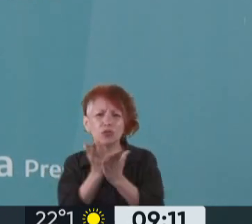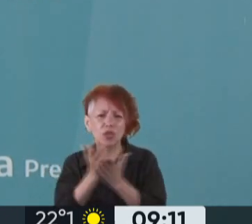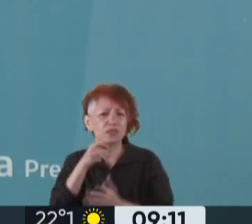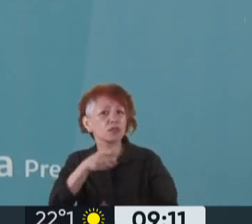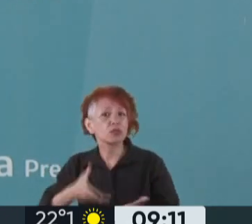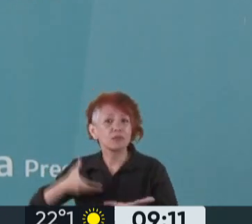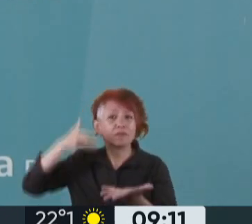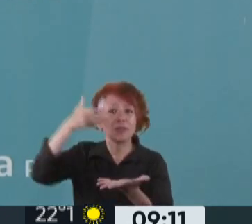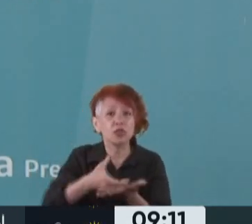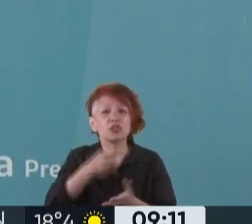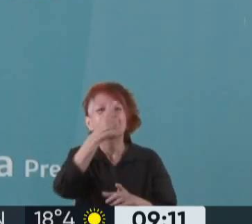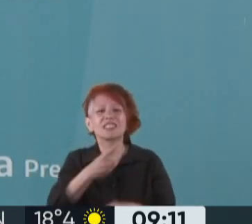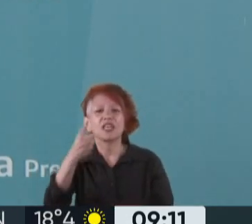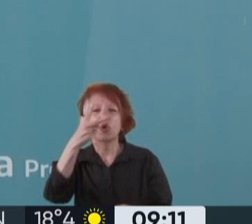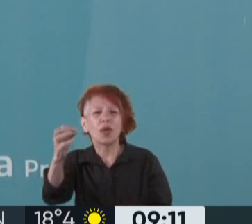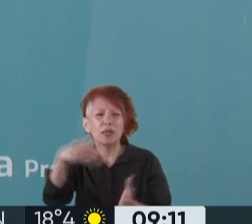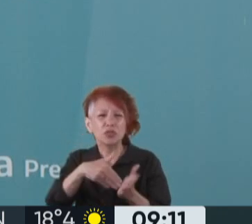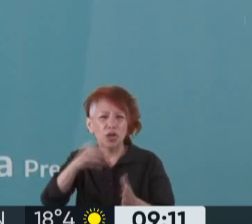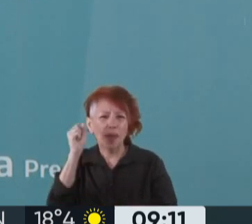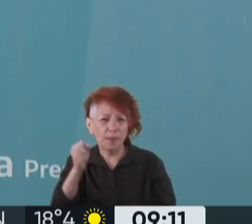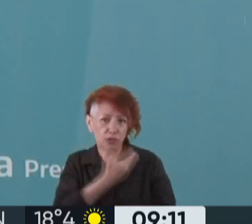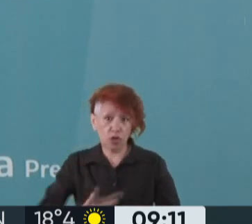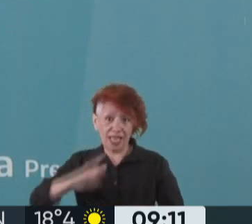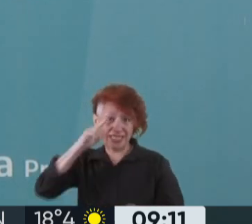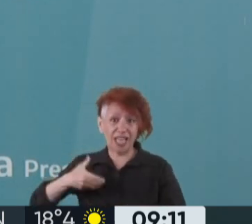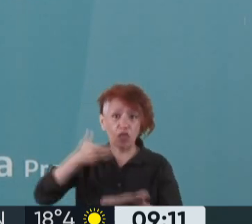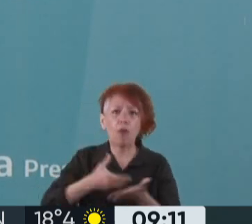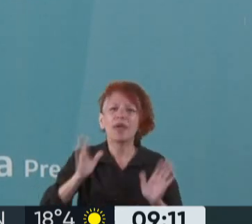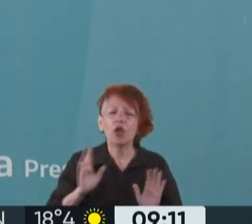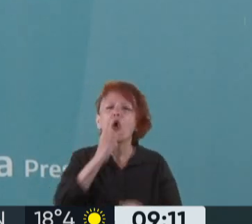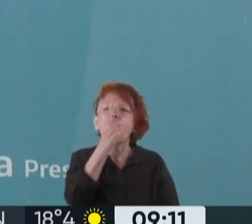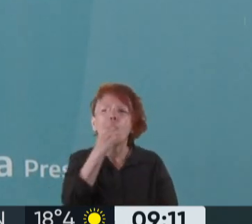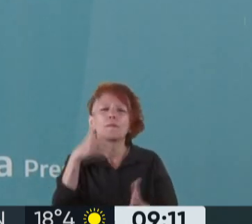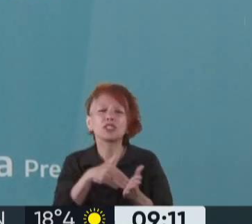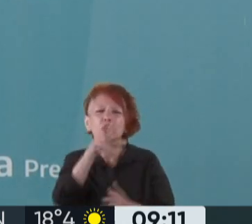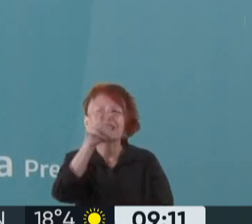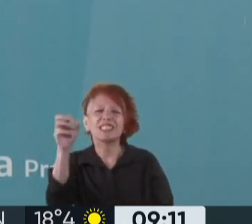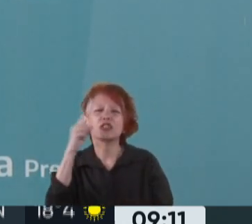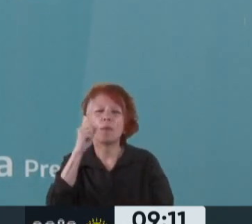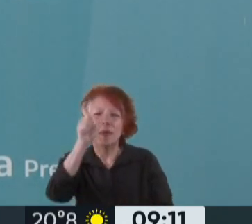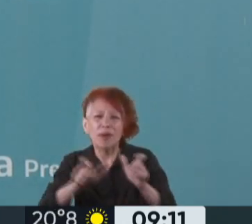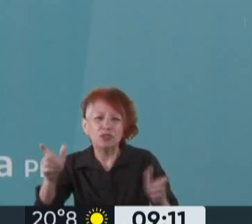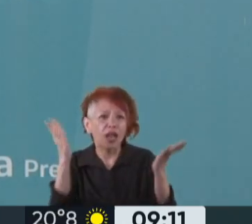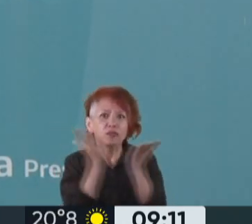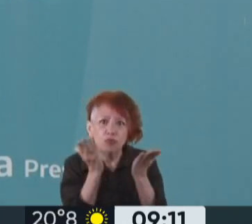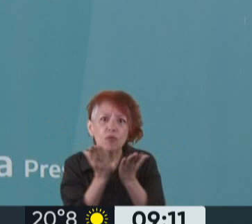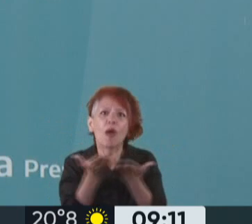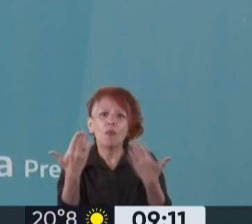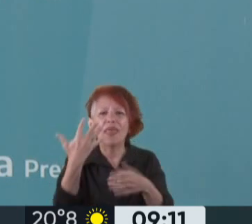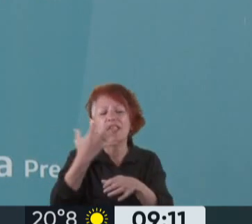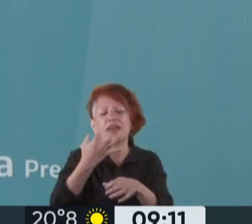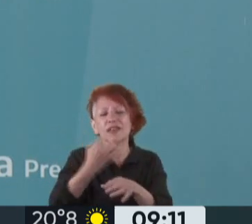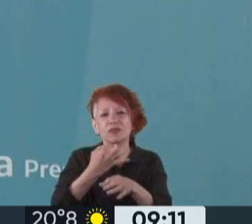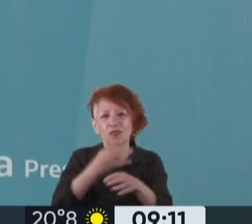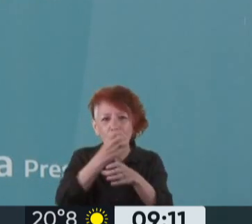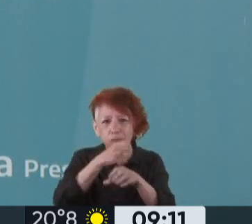de 120 millones de pesos para el Estado, pero sobre todo son 1.300.000 estudiantes que van a poder completar sus estudios porque